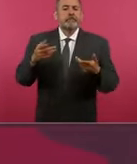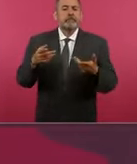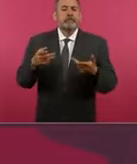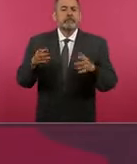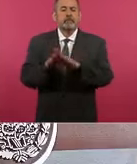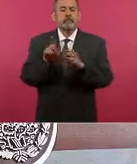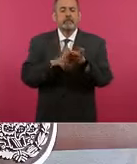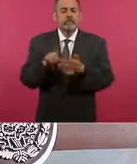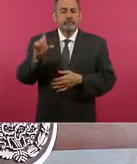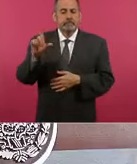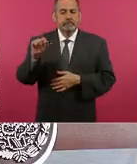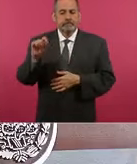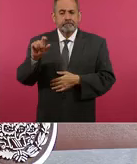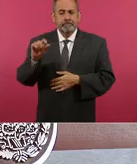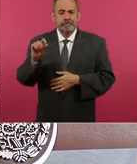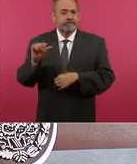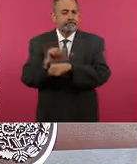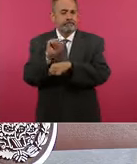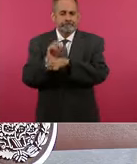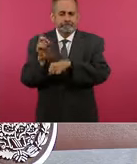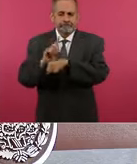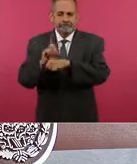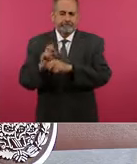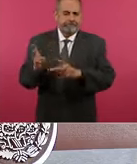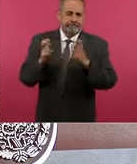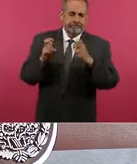está como en 20